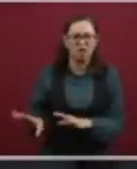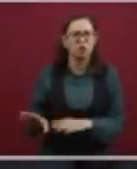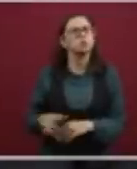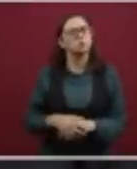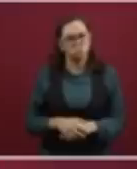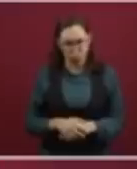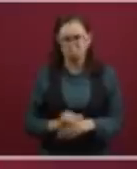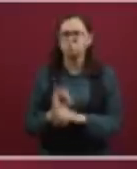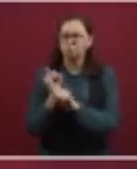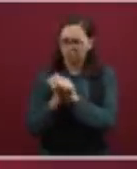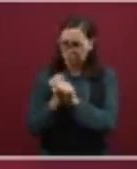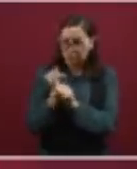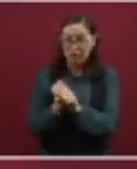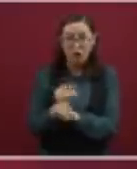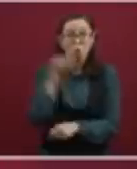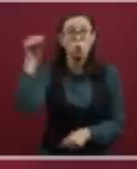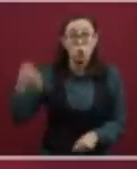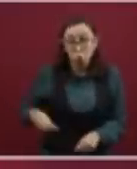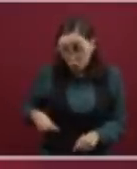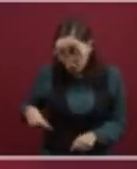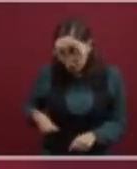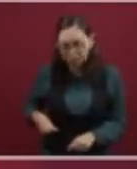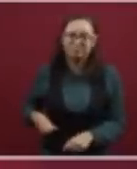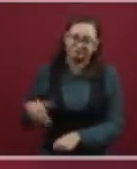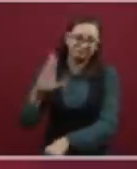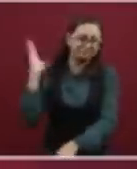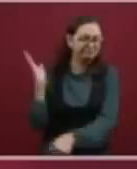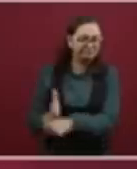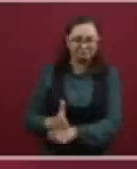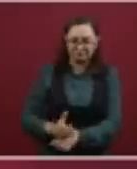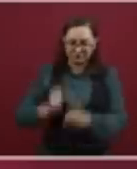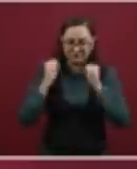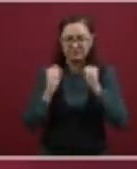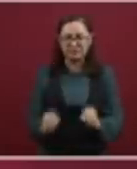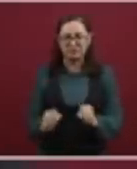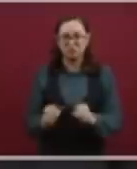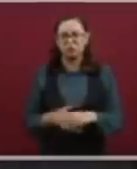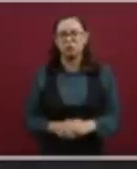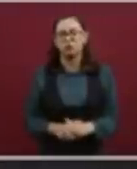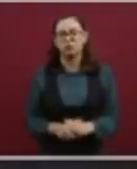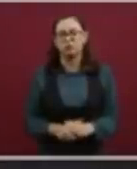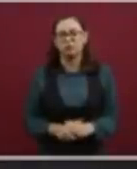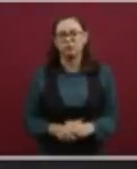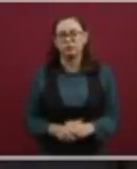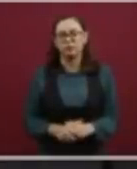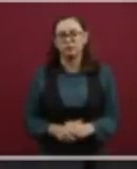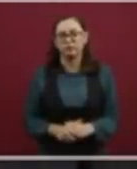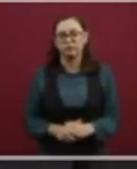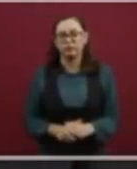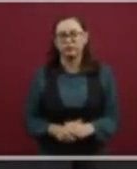y a castigar a los responsables. Los conservadores no van a poder